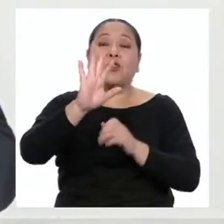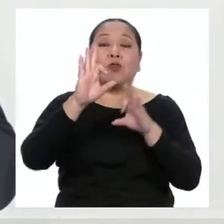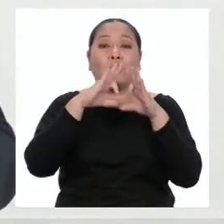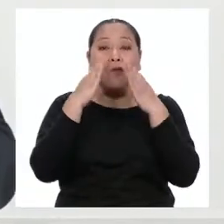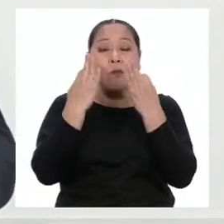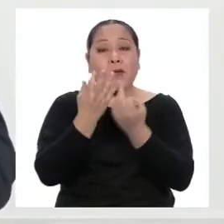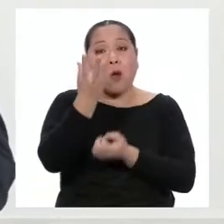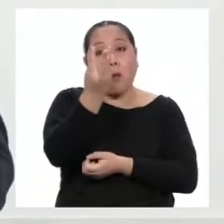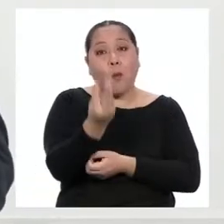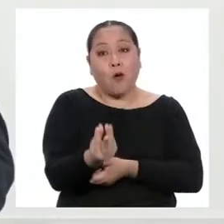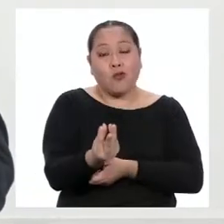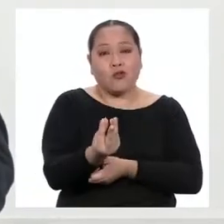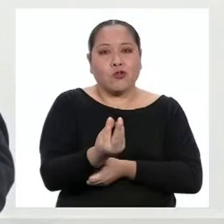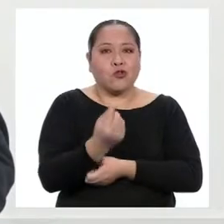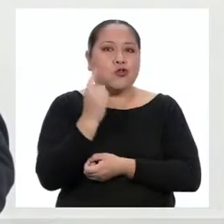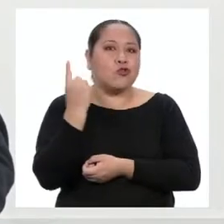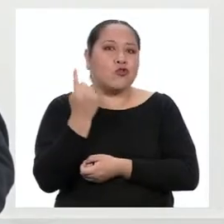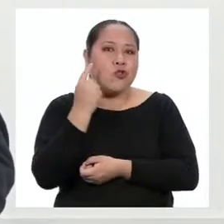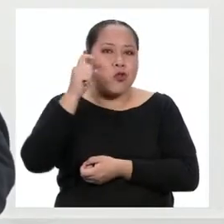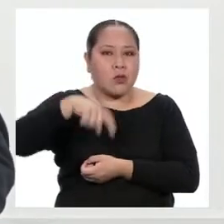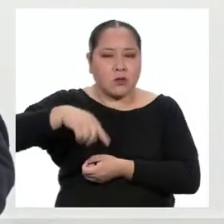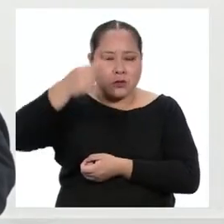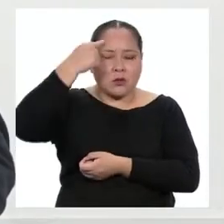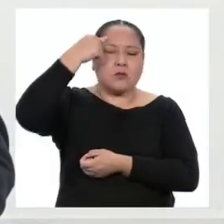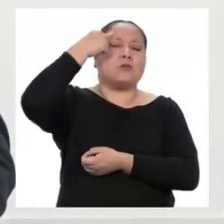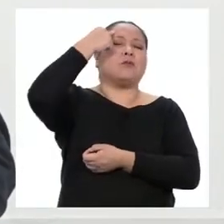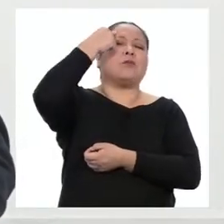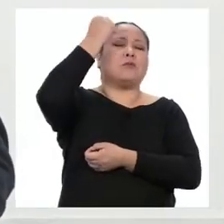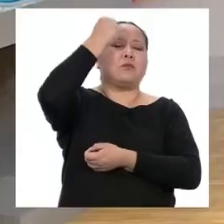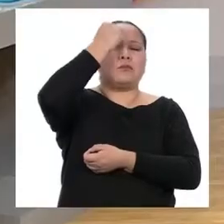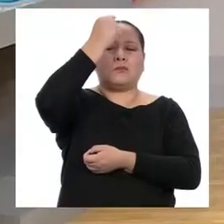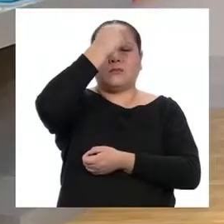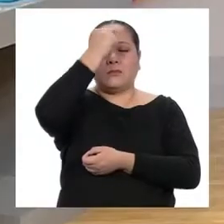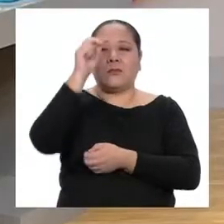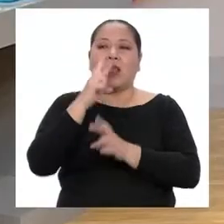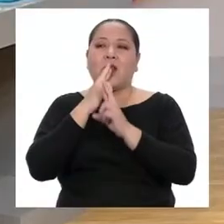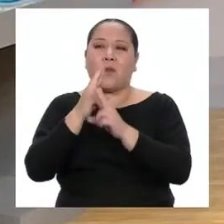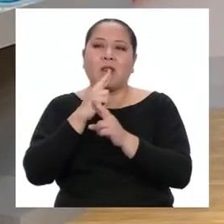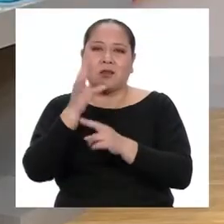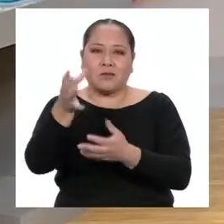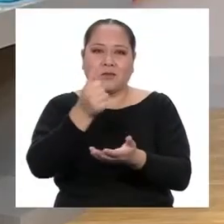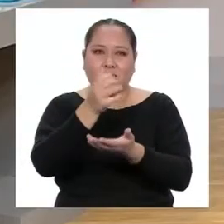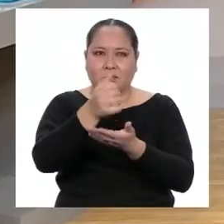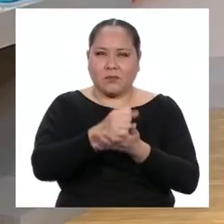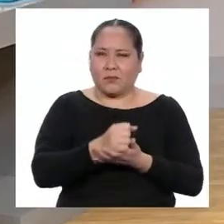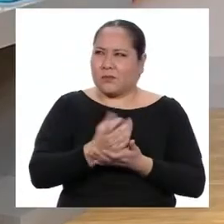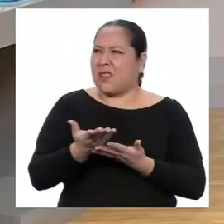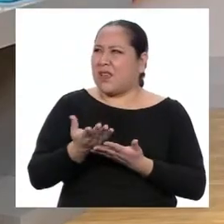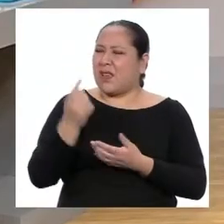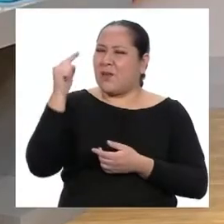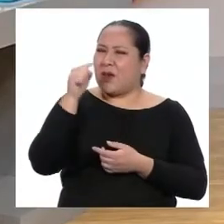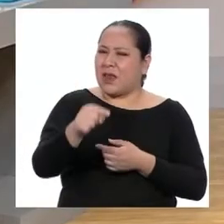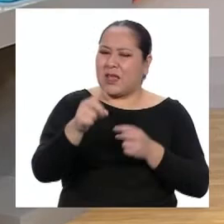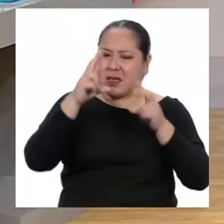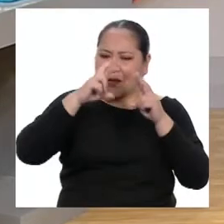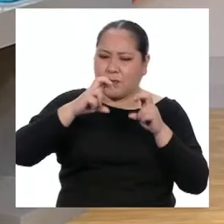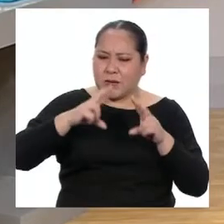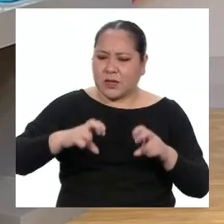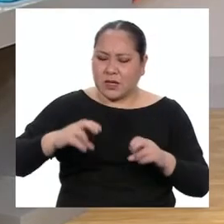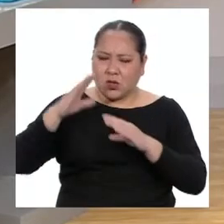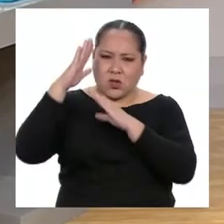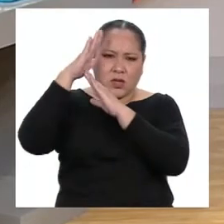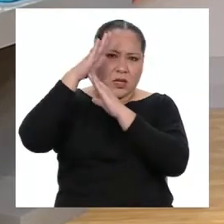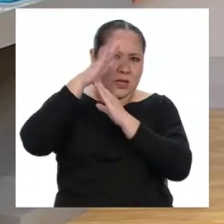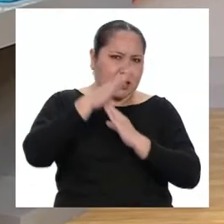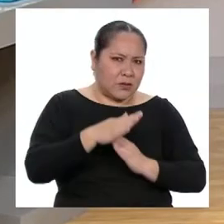pocos, solo fue necesario anotar los resultados mentalmente. Profesora Janet, pero en este estudio de la